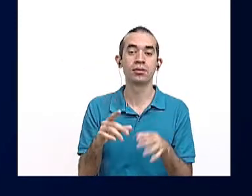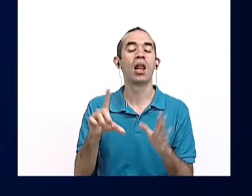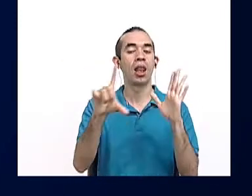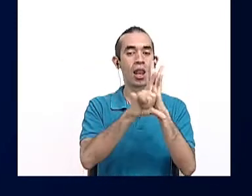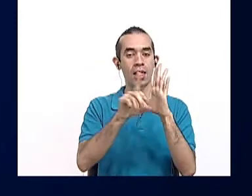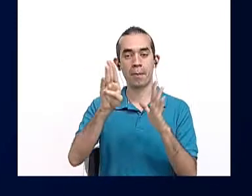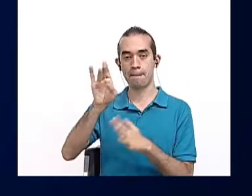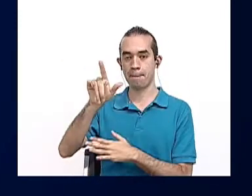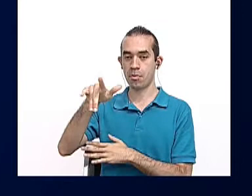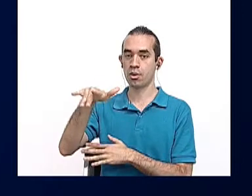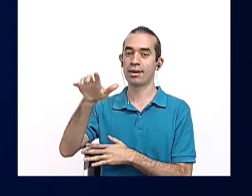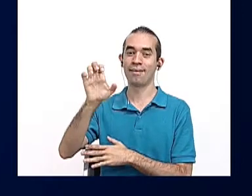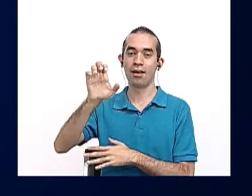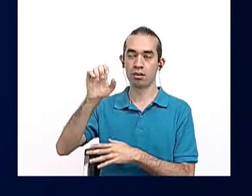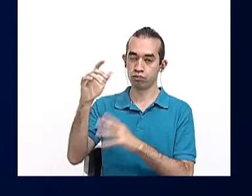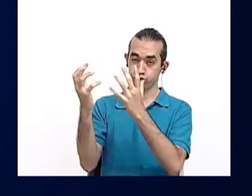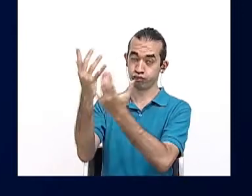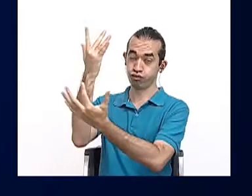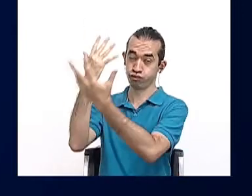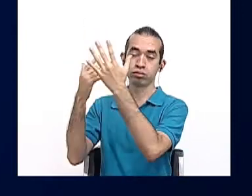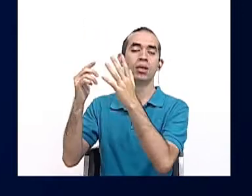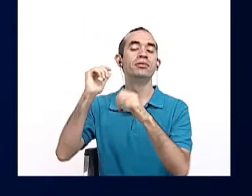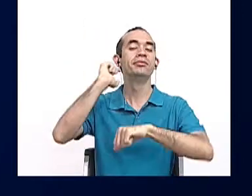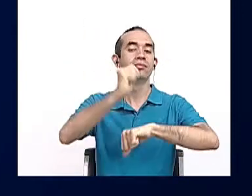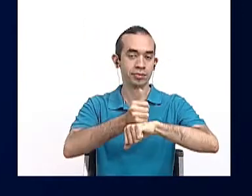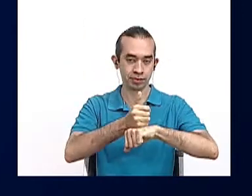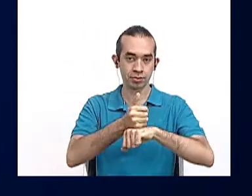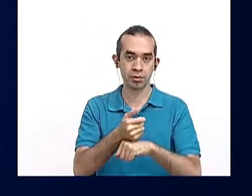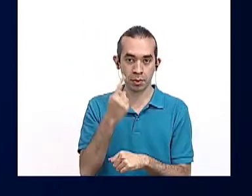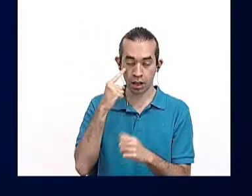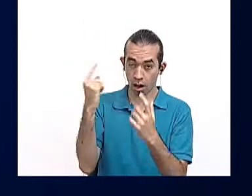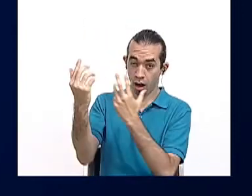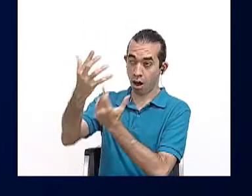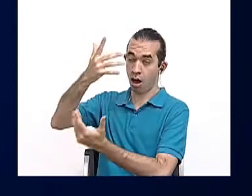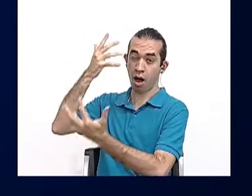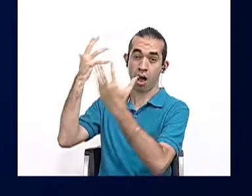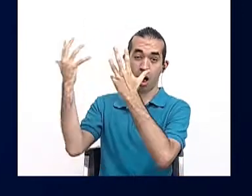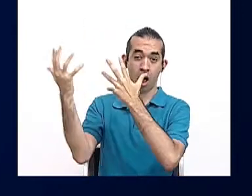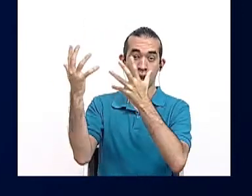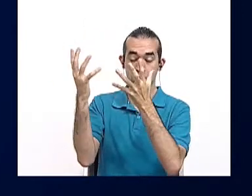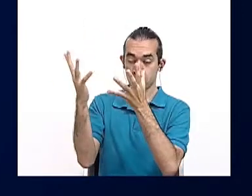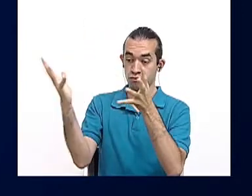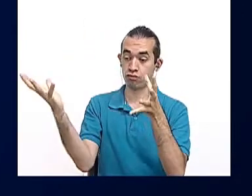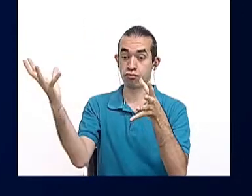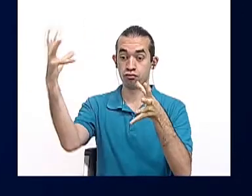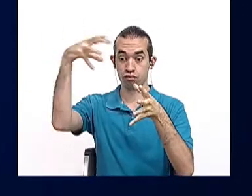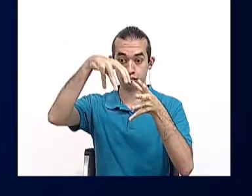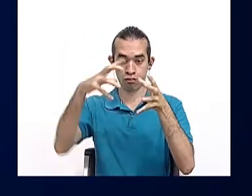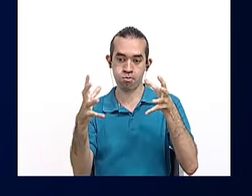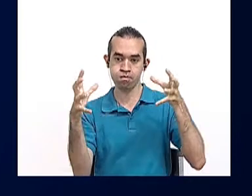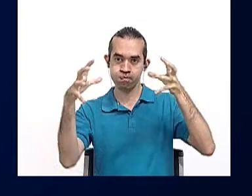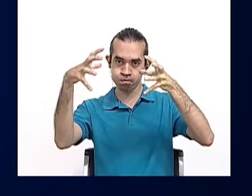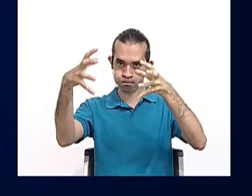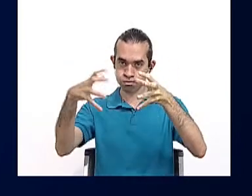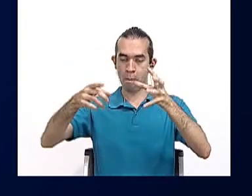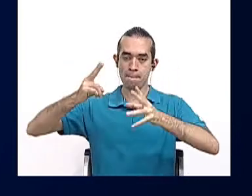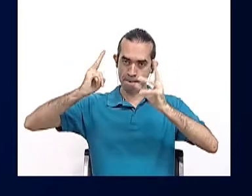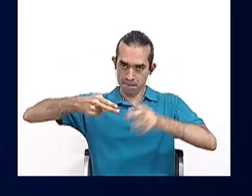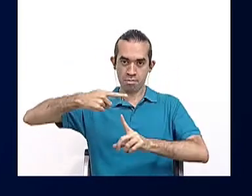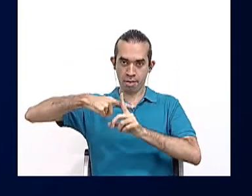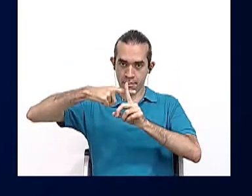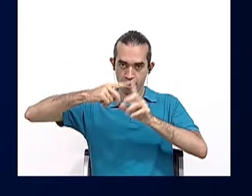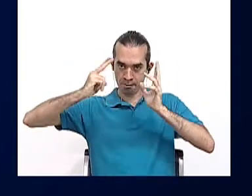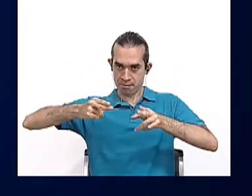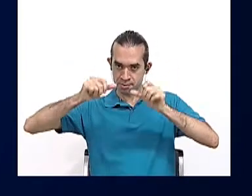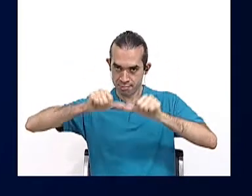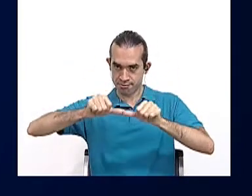Boyle nos dice que si tenemos una cantidad de gas en un recipiente cerrado a una temperatura constante, ¿qué